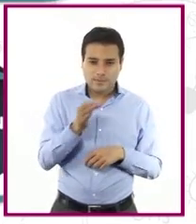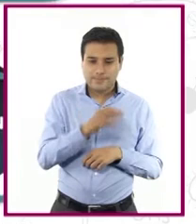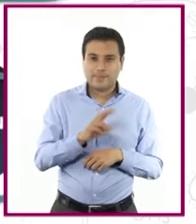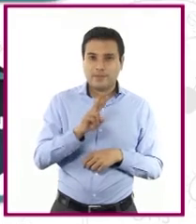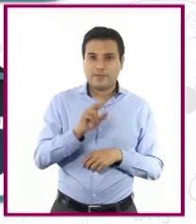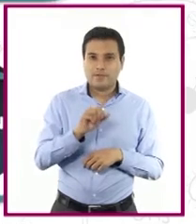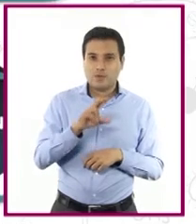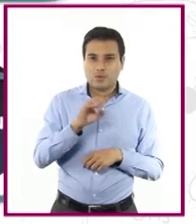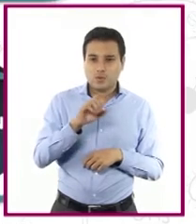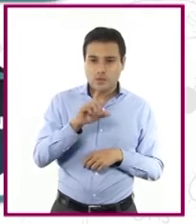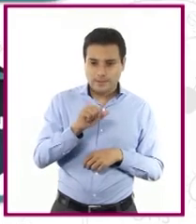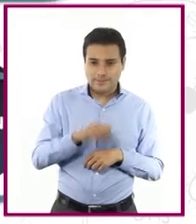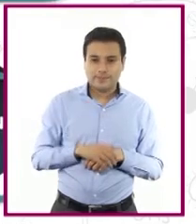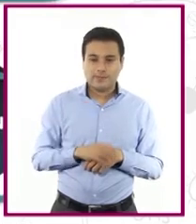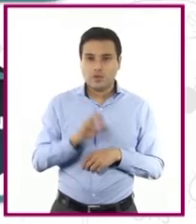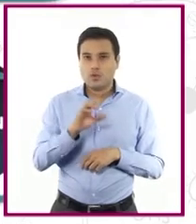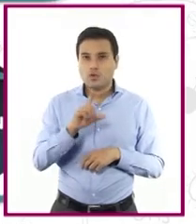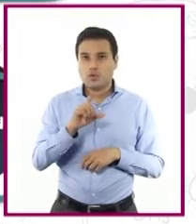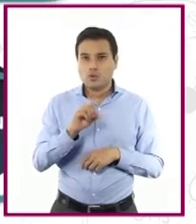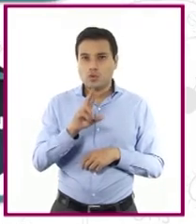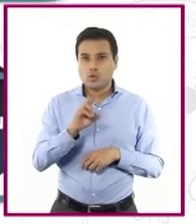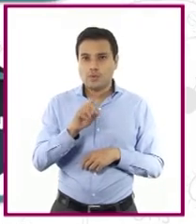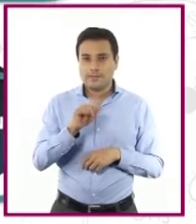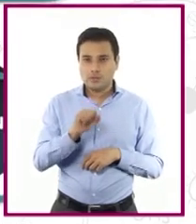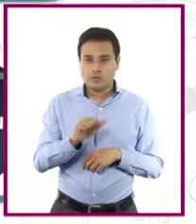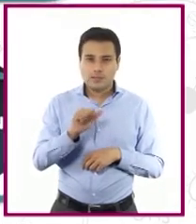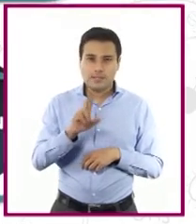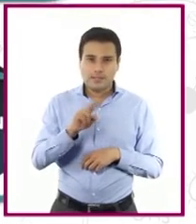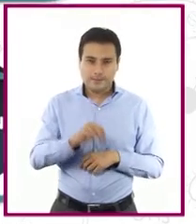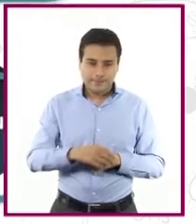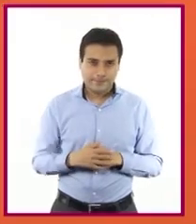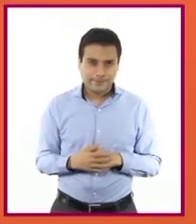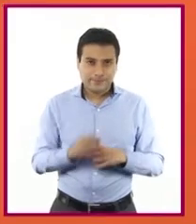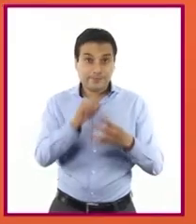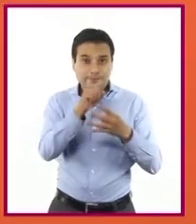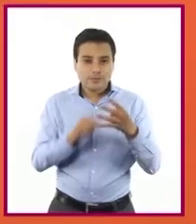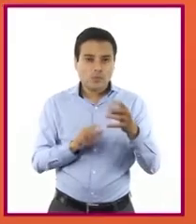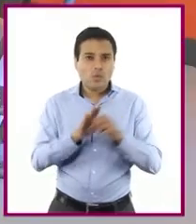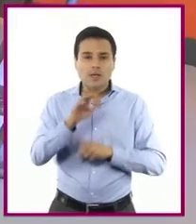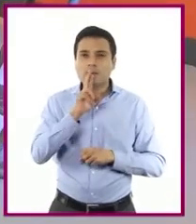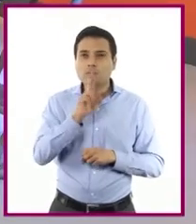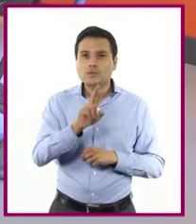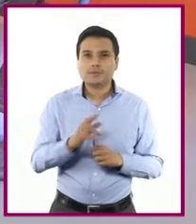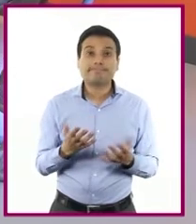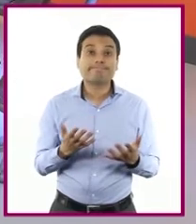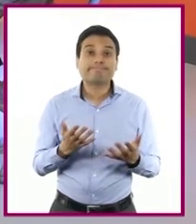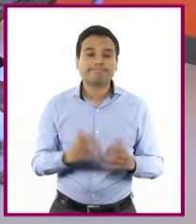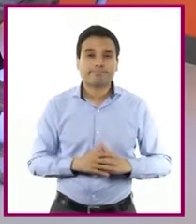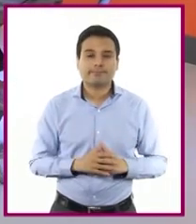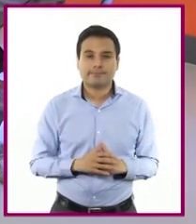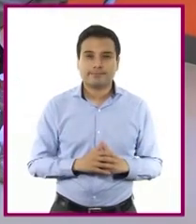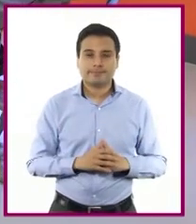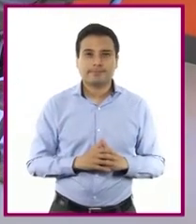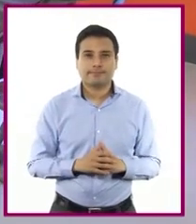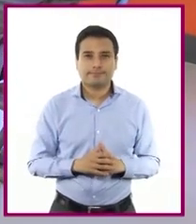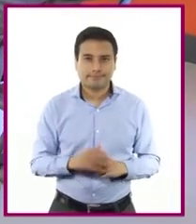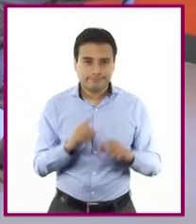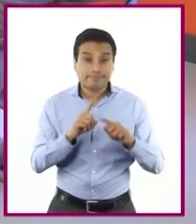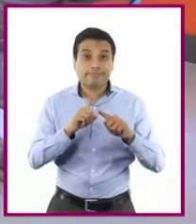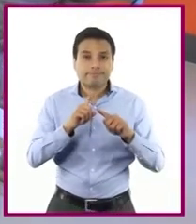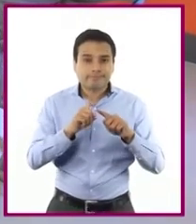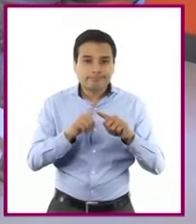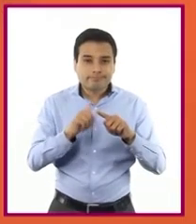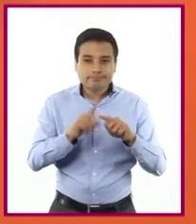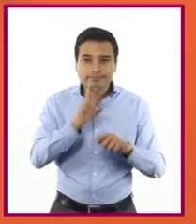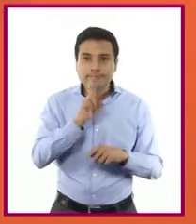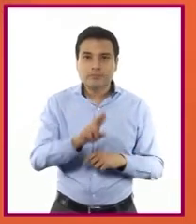vacuola, cloroplasto y ARN. Maestro Rodolfo, usted tiene la palabra. ¿Quién responderá por el equipo